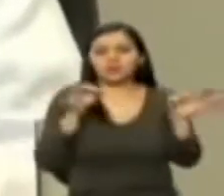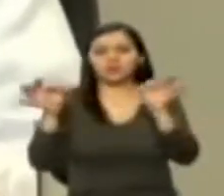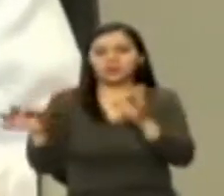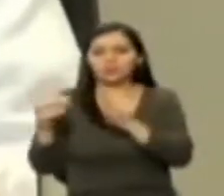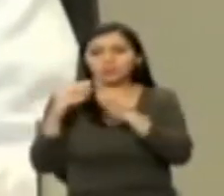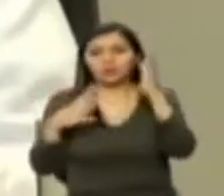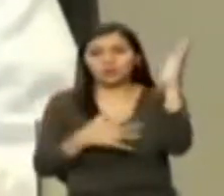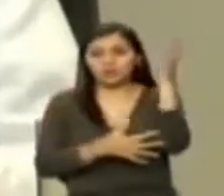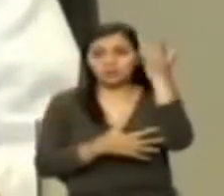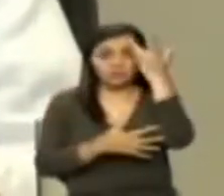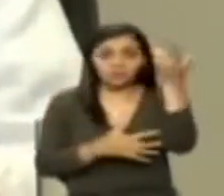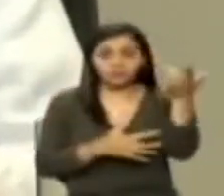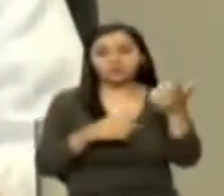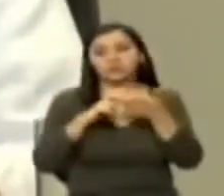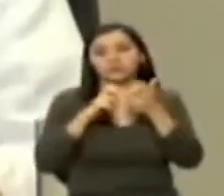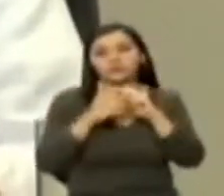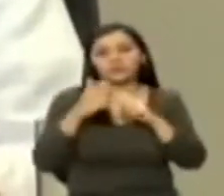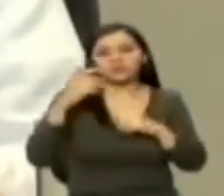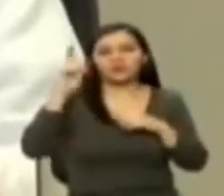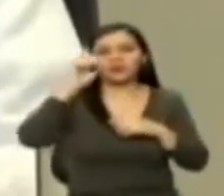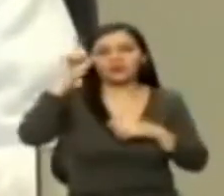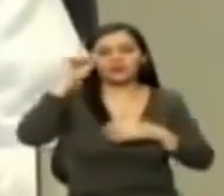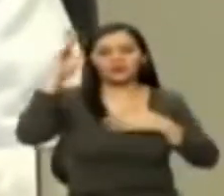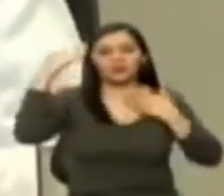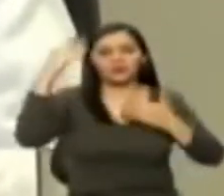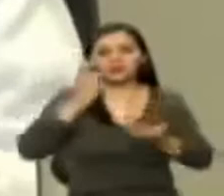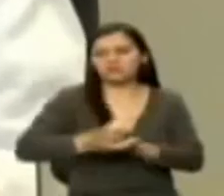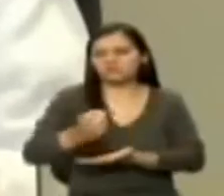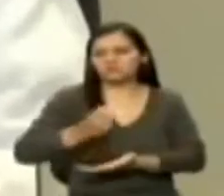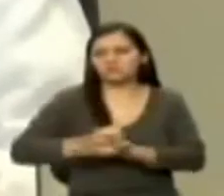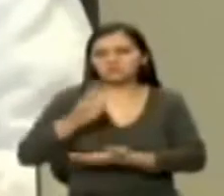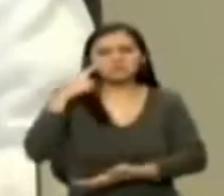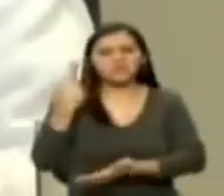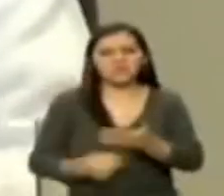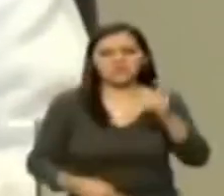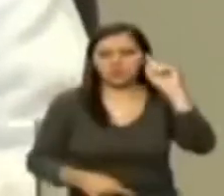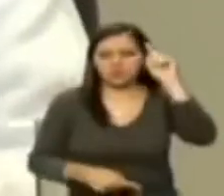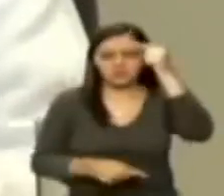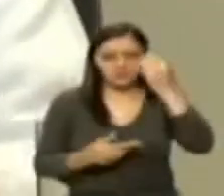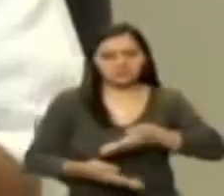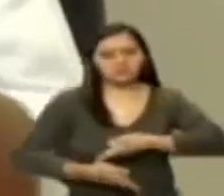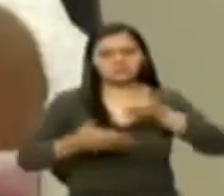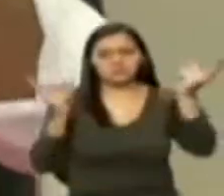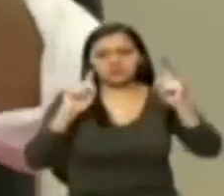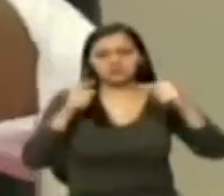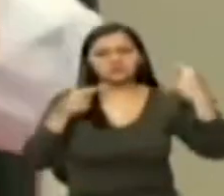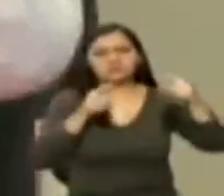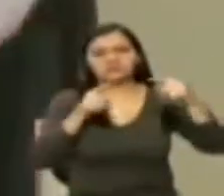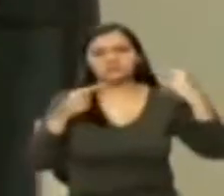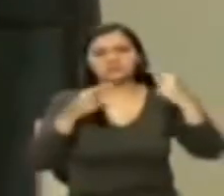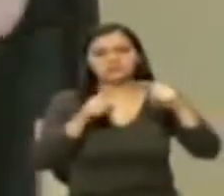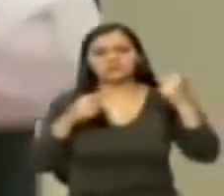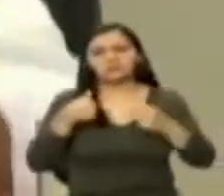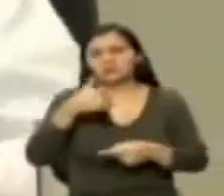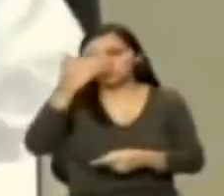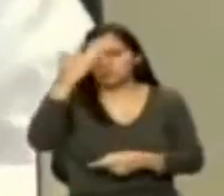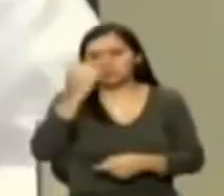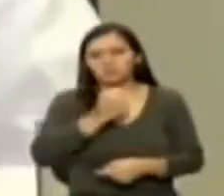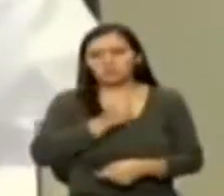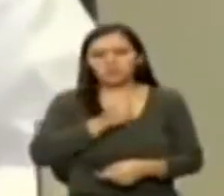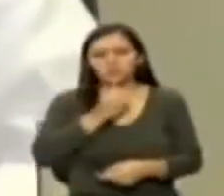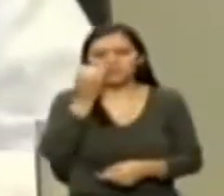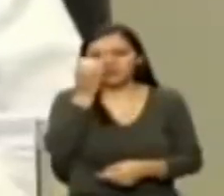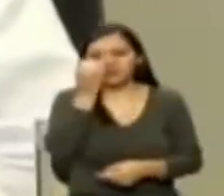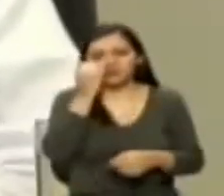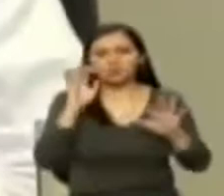los politiqueros locales cómo lo han boicoteado, incluso organizaron una invasión, ¿no?, en nombre de los pueblos ancestrales, invadieron 9 familias